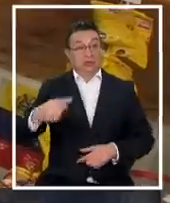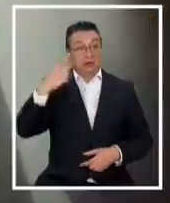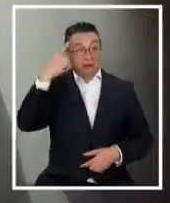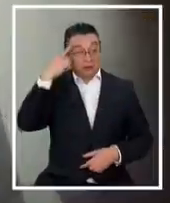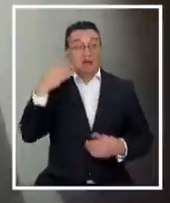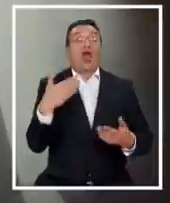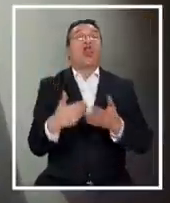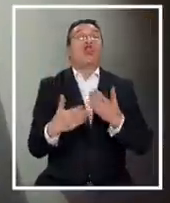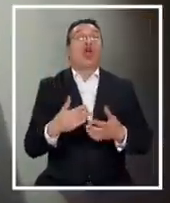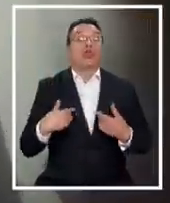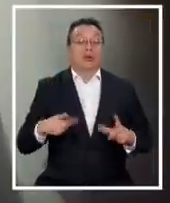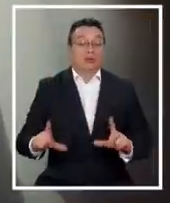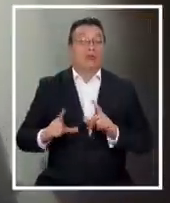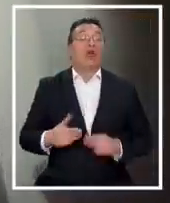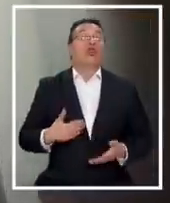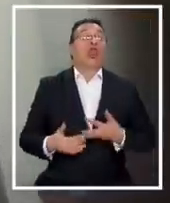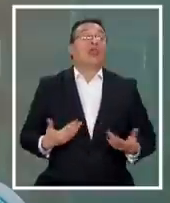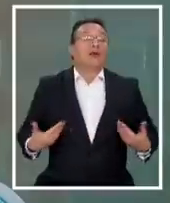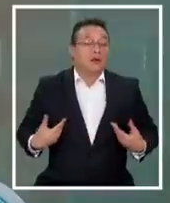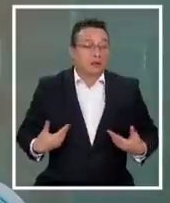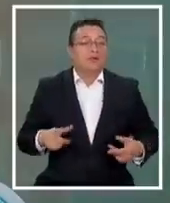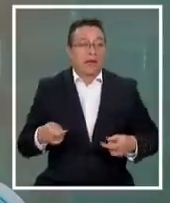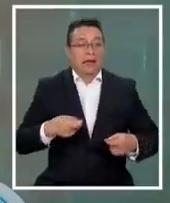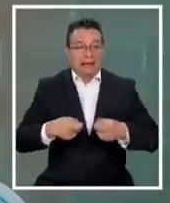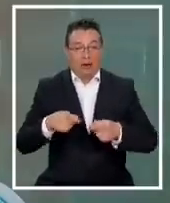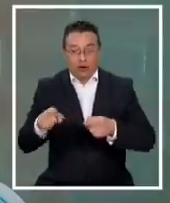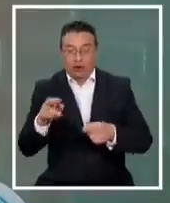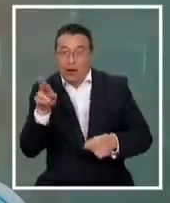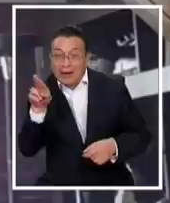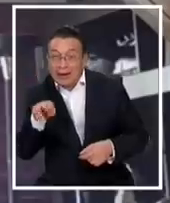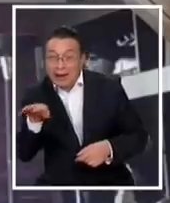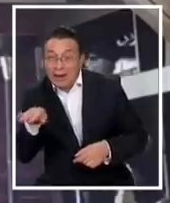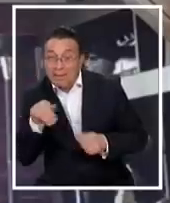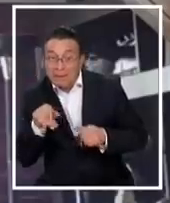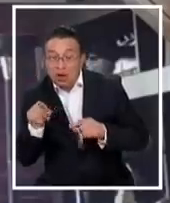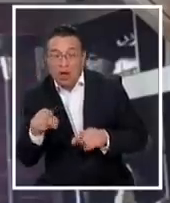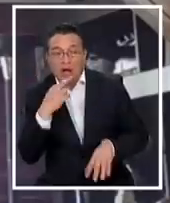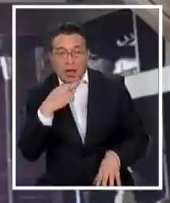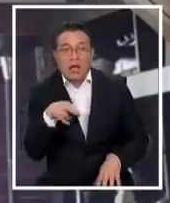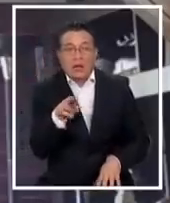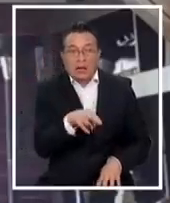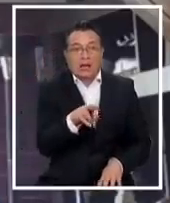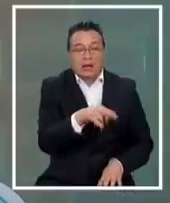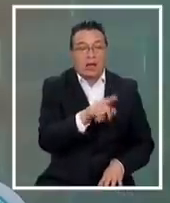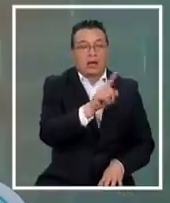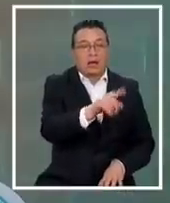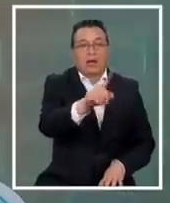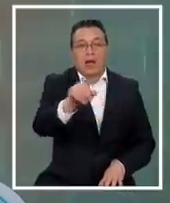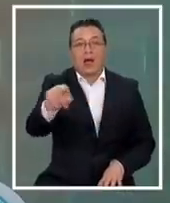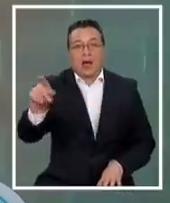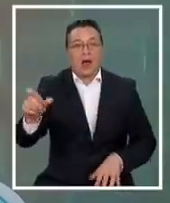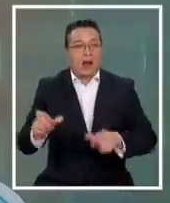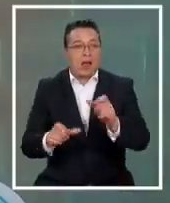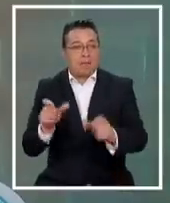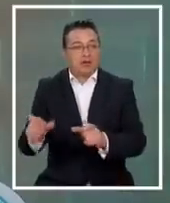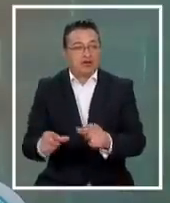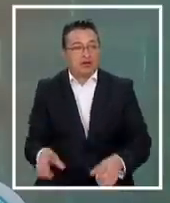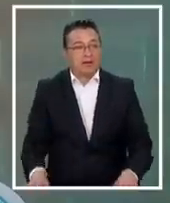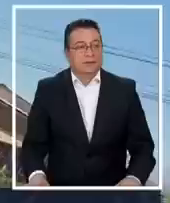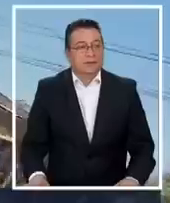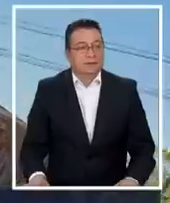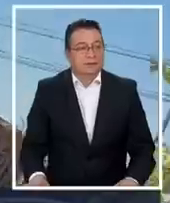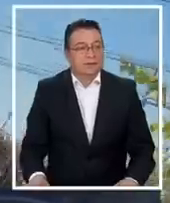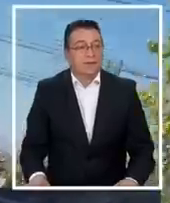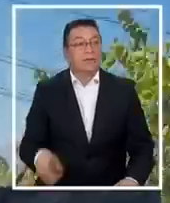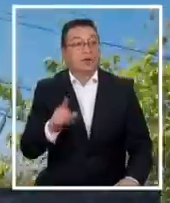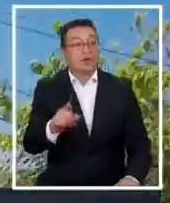dónde? Lo mismo que dice en el negocio es lo que repite casi majaderamente a sus pacientes.